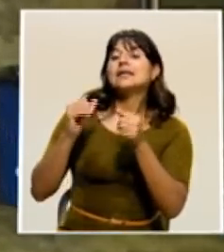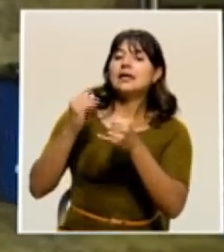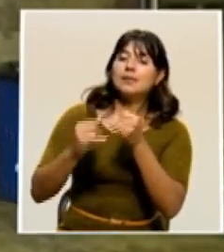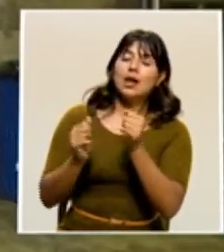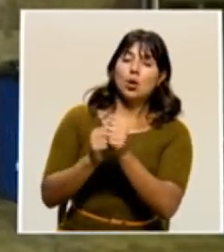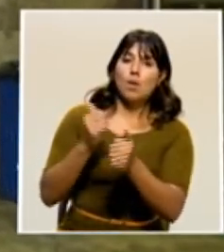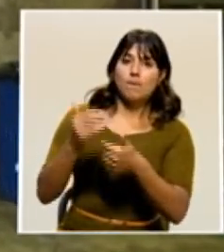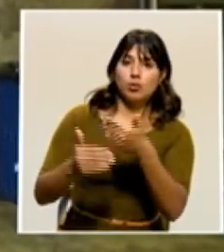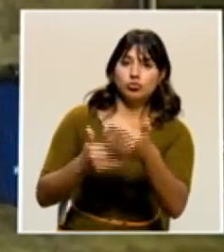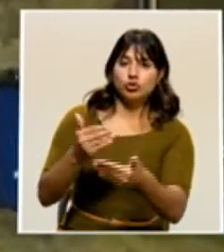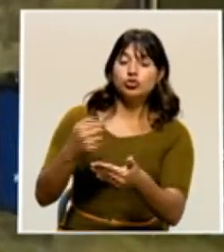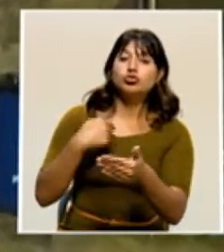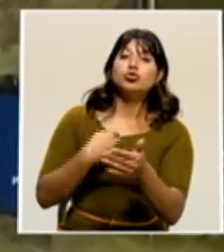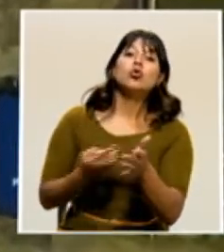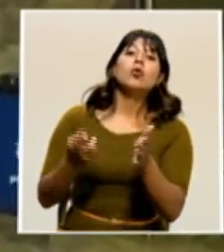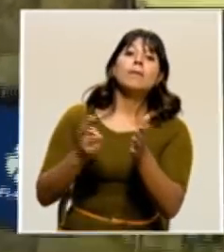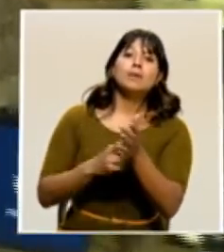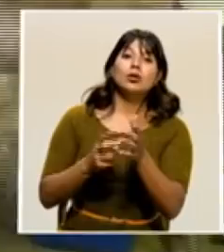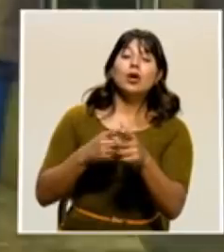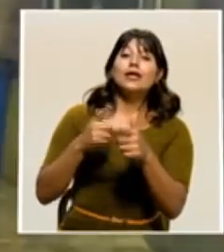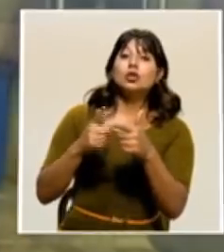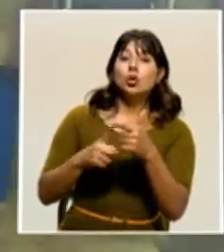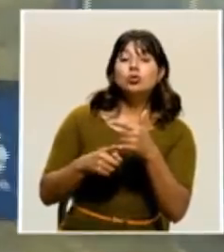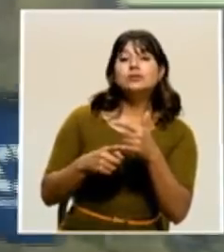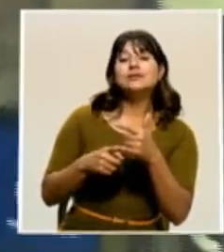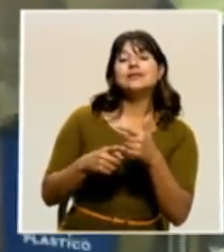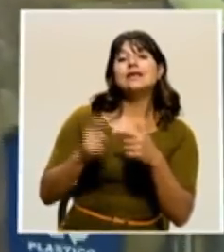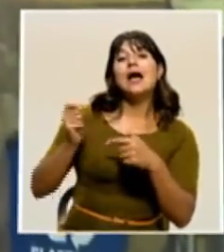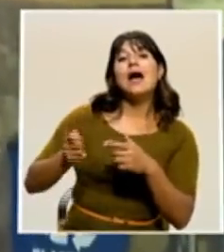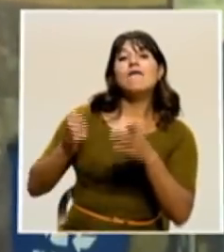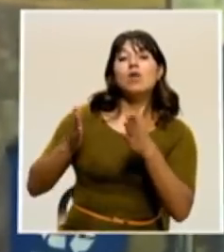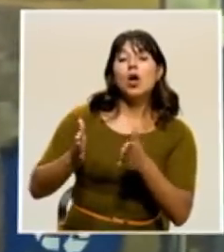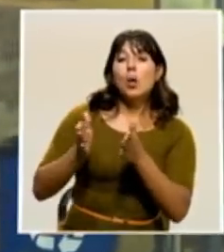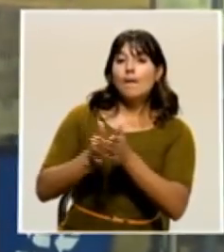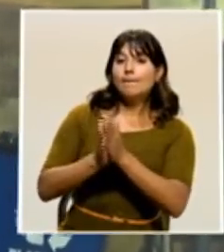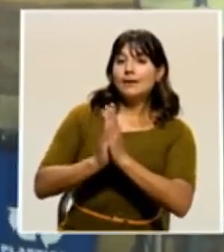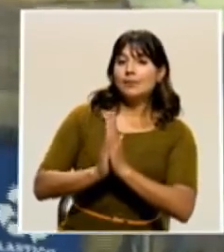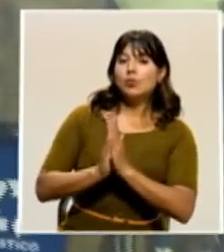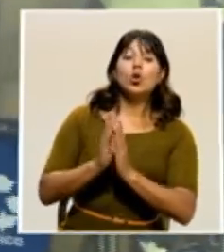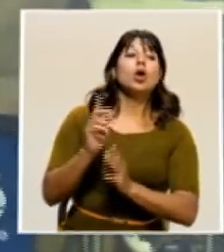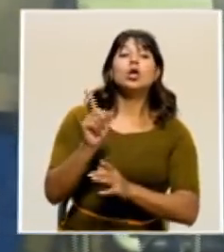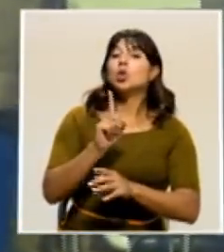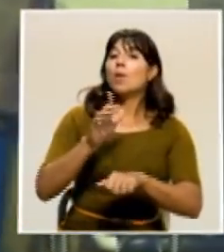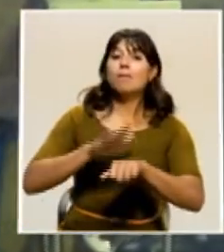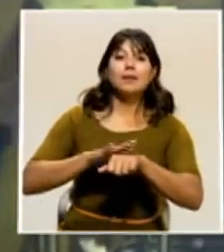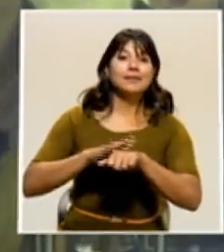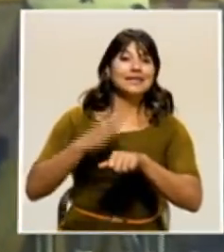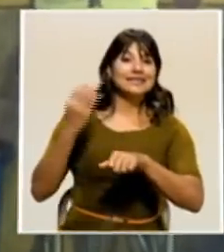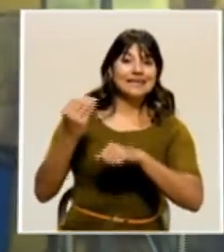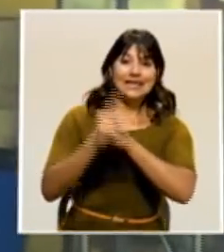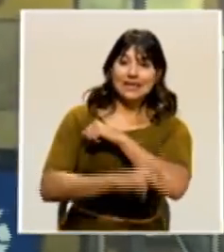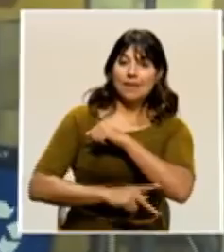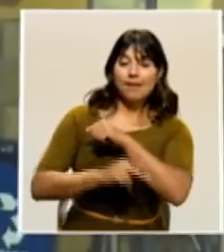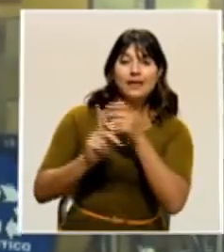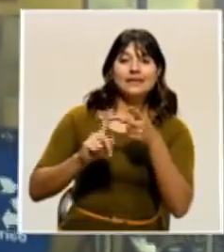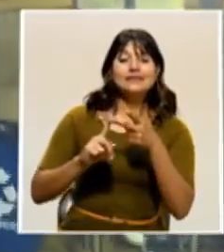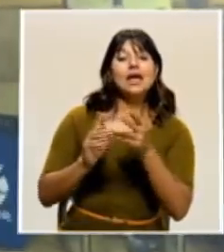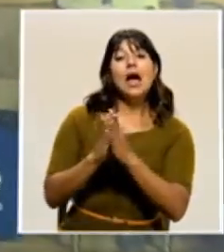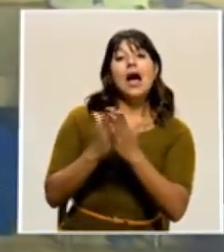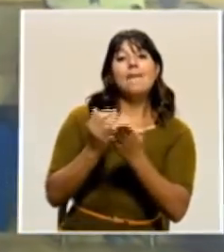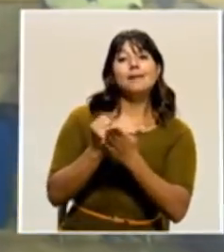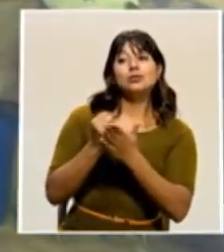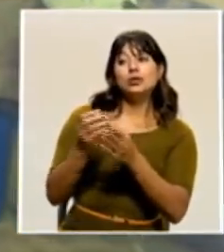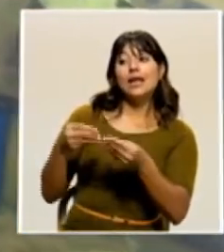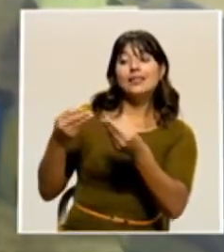Fiscalía. Le repito nuevamente, estaría entonces pidiendo que el impedimento de salida del país, mantener el pasaporte en custodia del juzgado